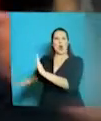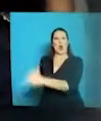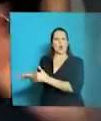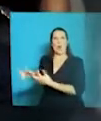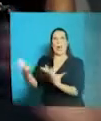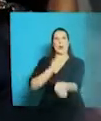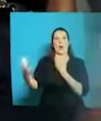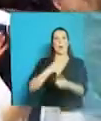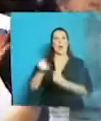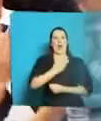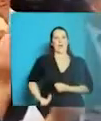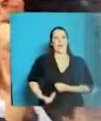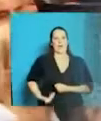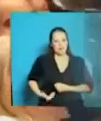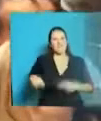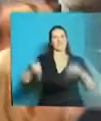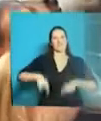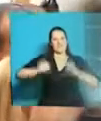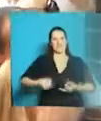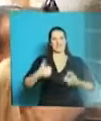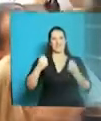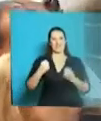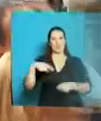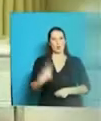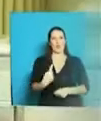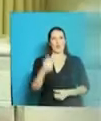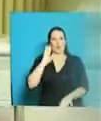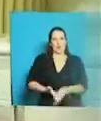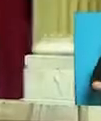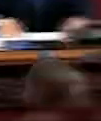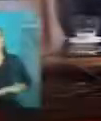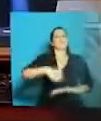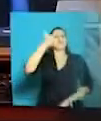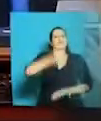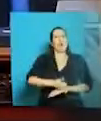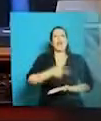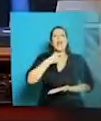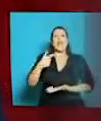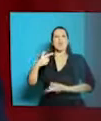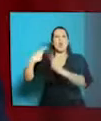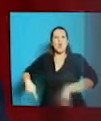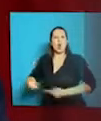que mencionarlo, no nos tenemos que olvidar. Y si tenemos que hablar siempre de nunca más a la